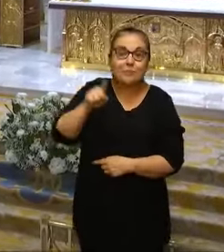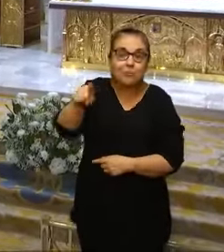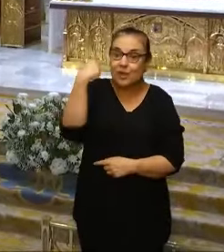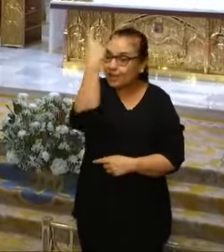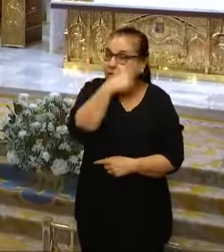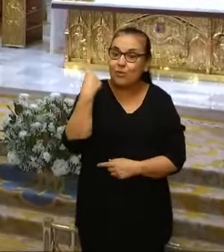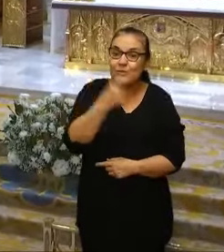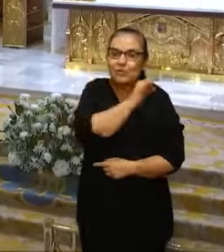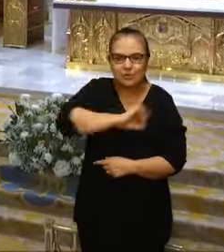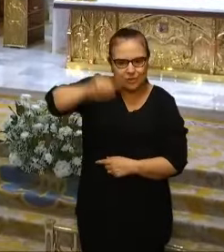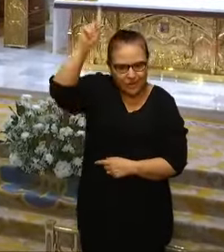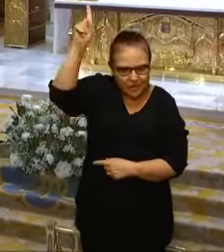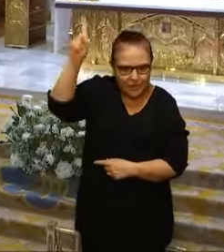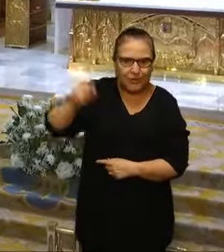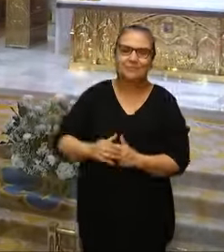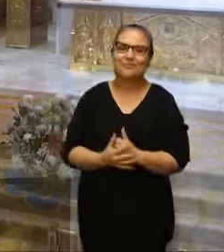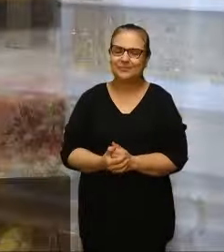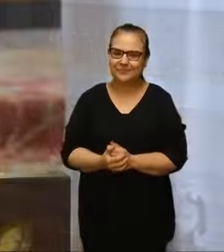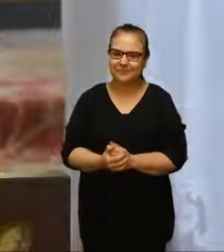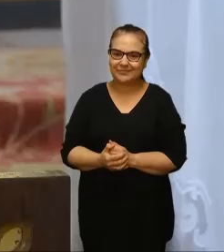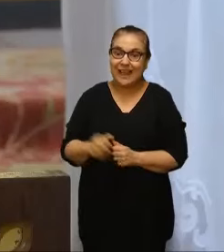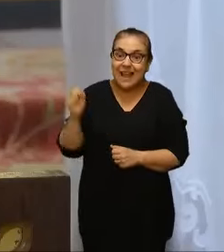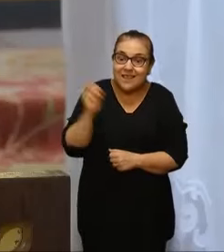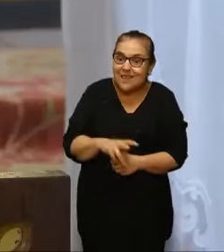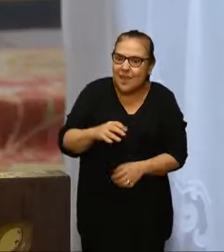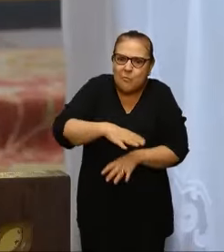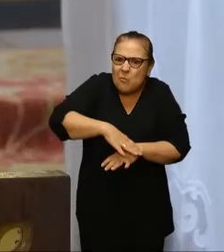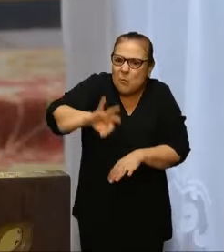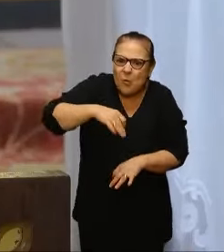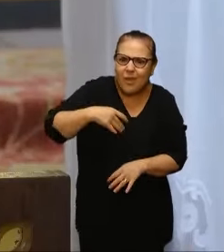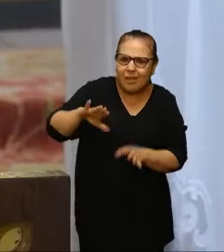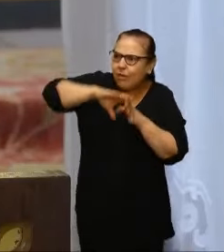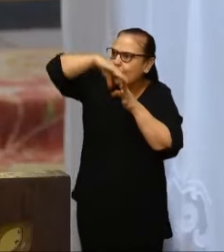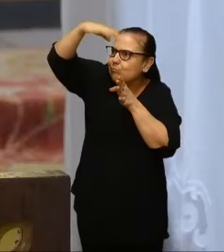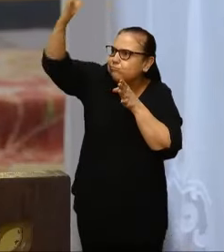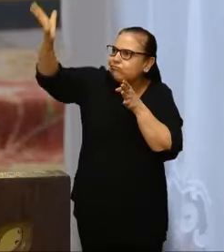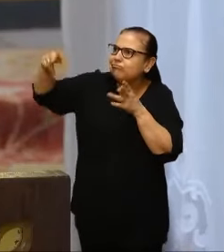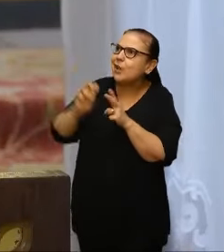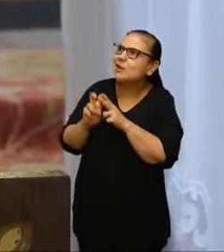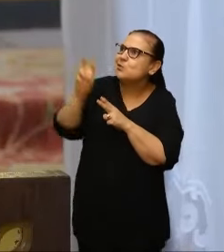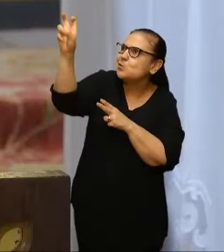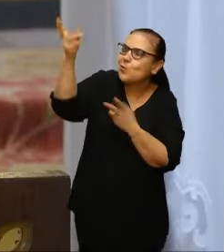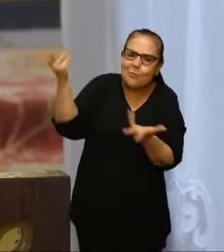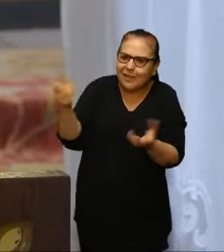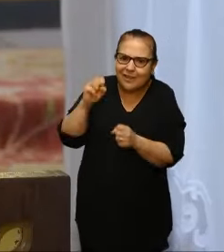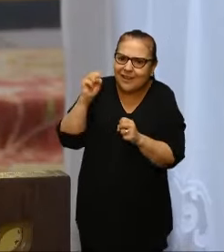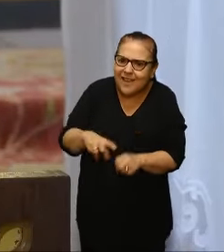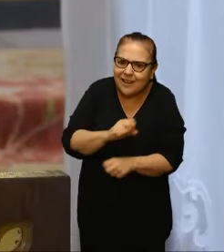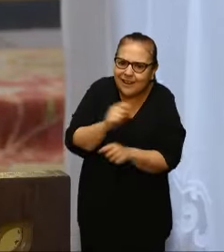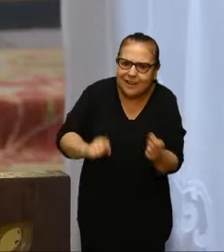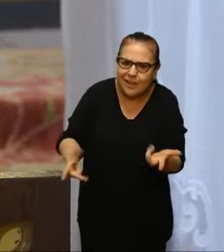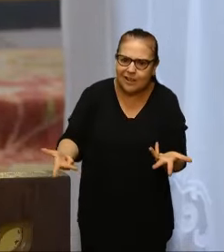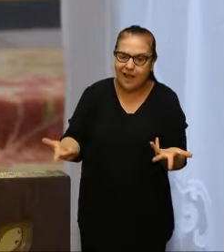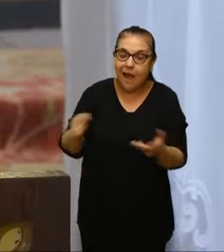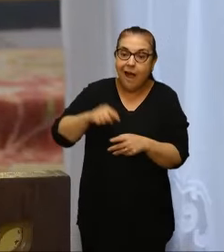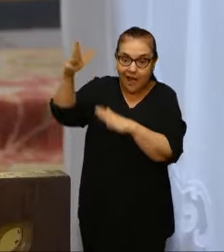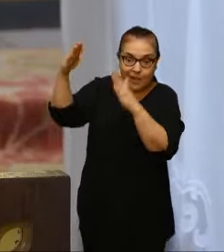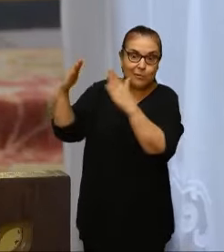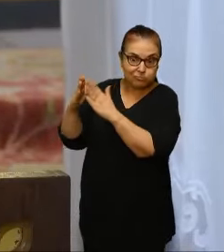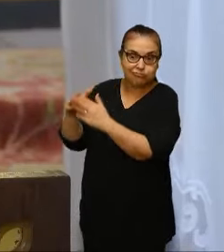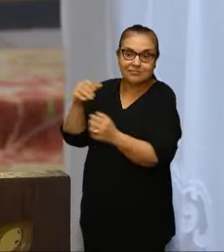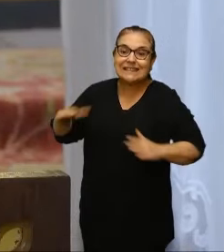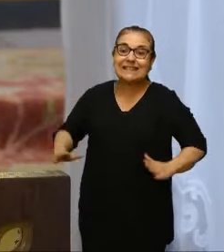tu rostro, Señor. ¿Quién puede subir al monte del Señor? ¿Quién puede estar en el recinto